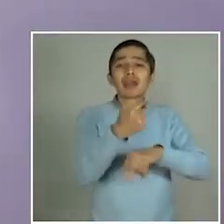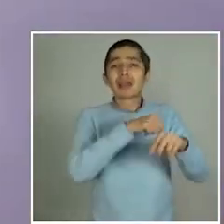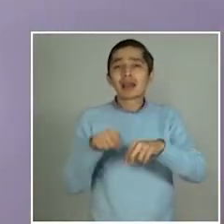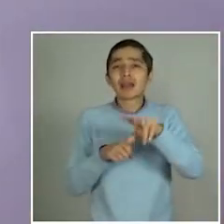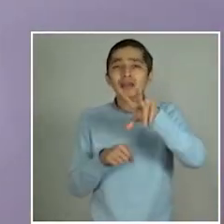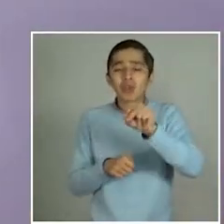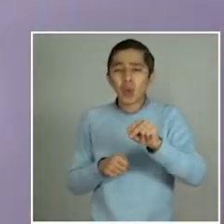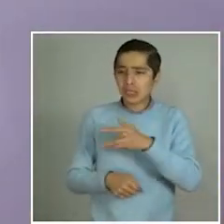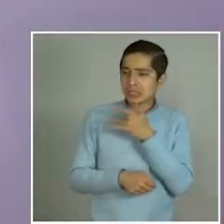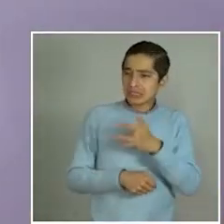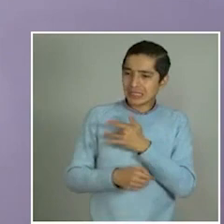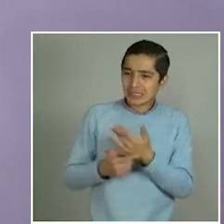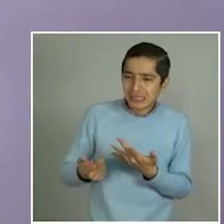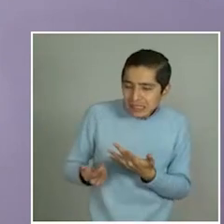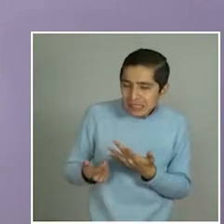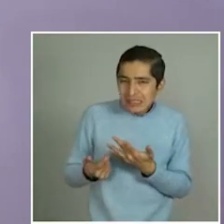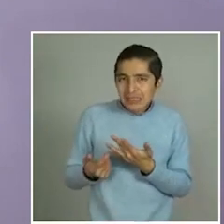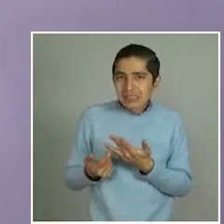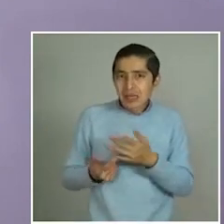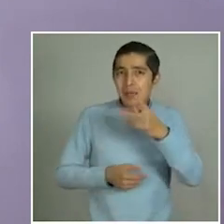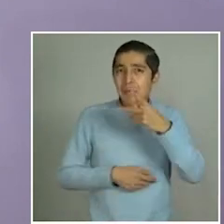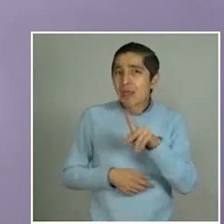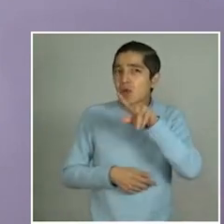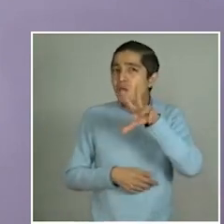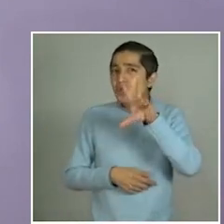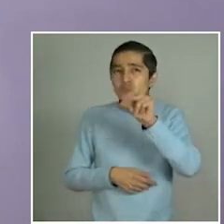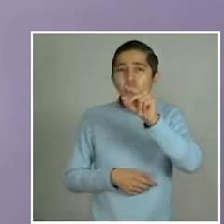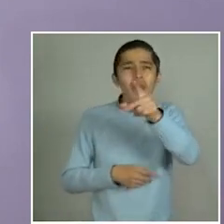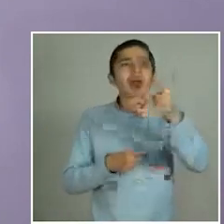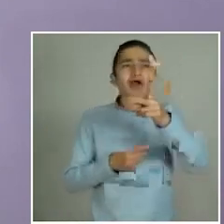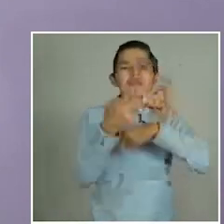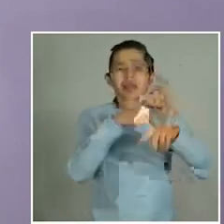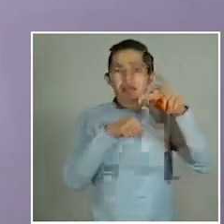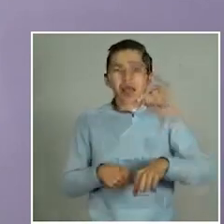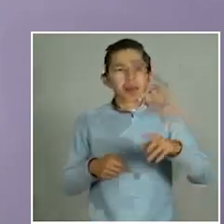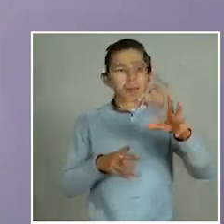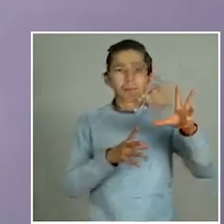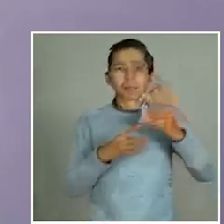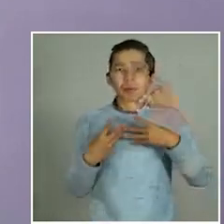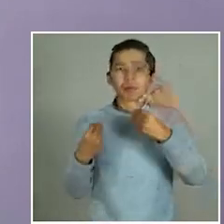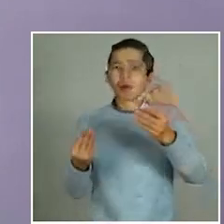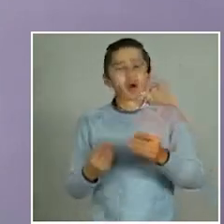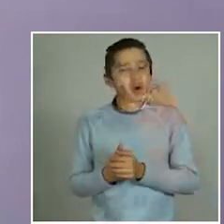Porque, pero el hecho no es porque vengan y nos contagien,